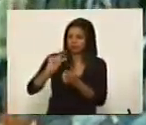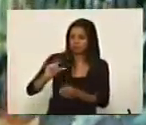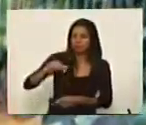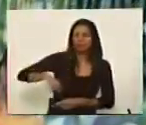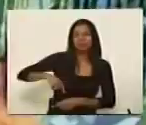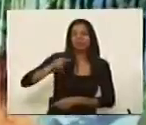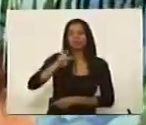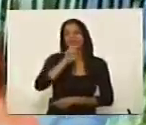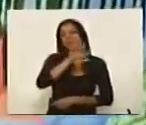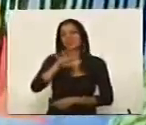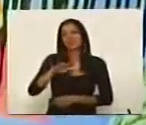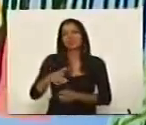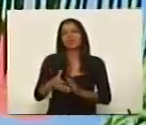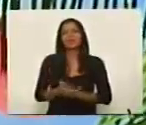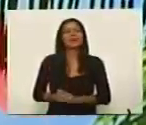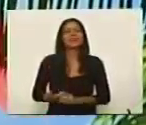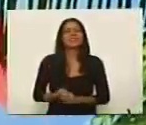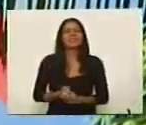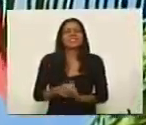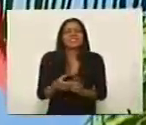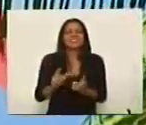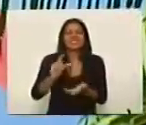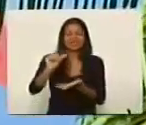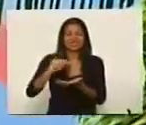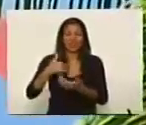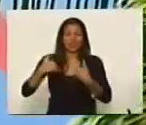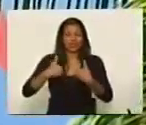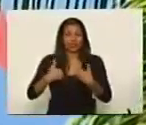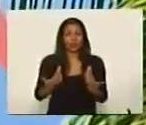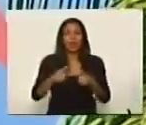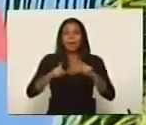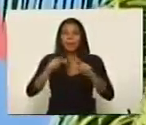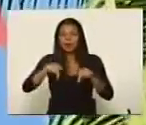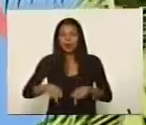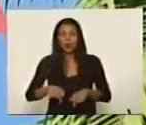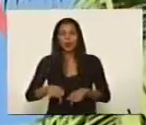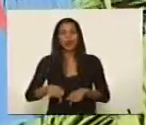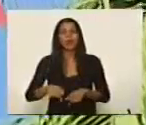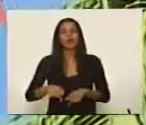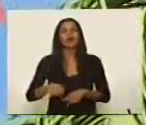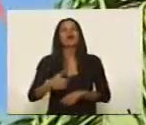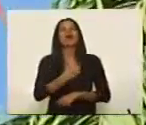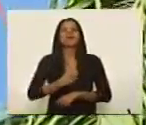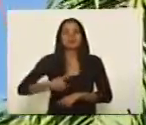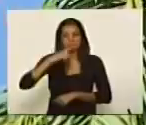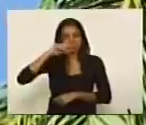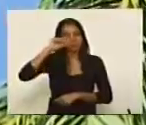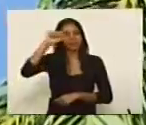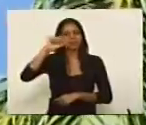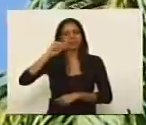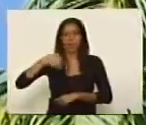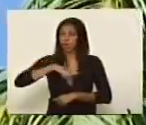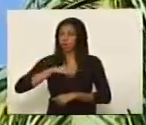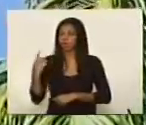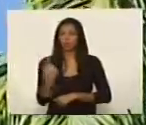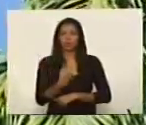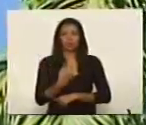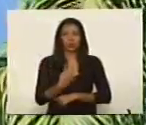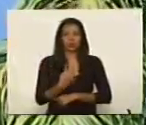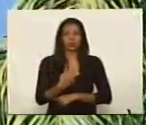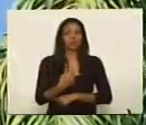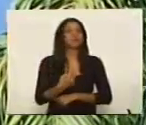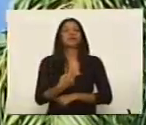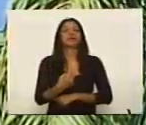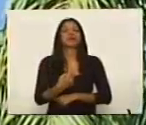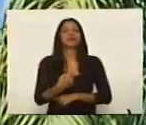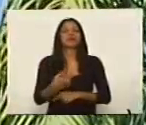precisamente por la hiperinflación inducida, es una baja de la guerra económica. Pero hoy, de la mano del presidente Nicolás Maduro, nosotros dejamos, no